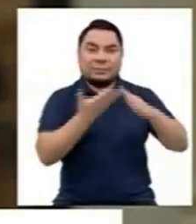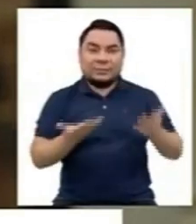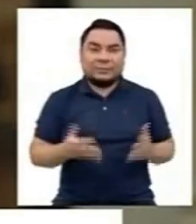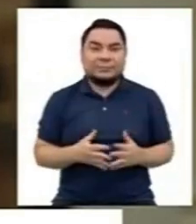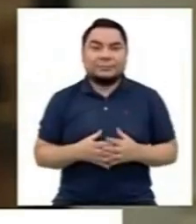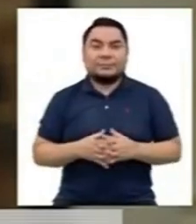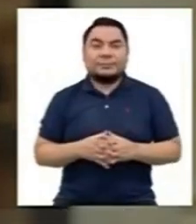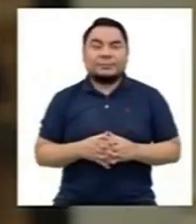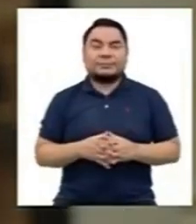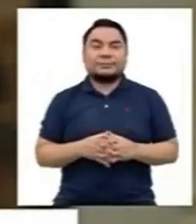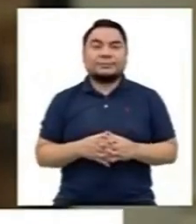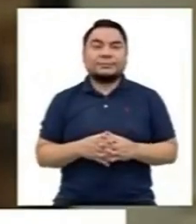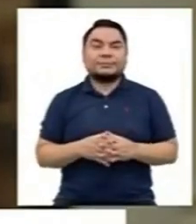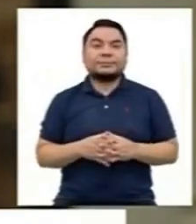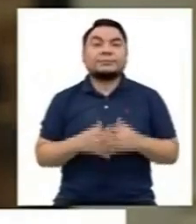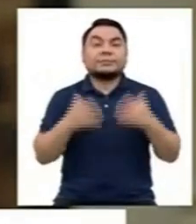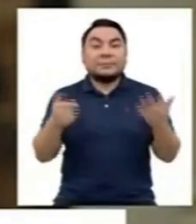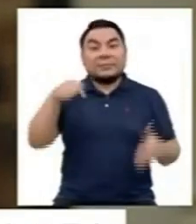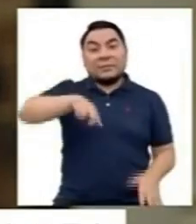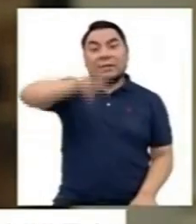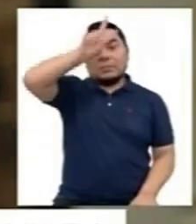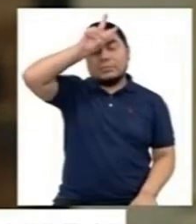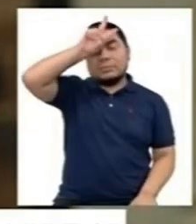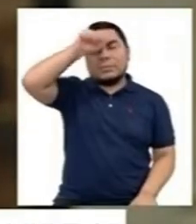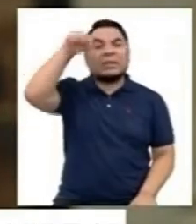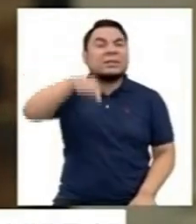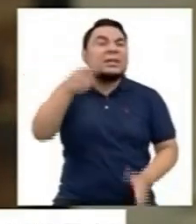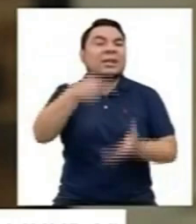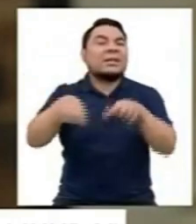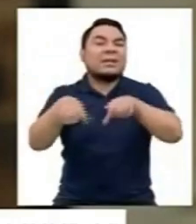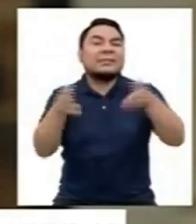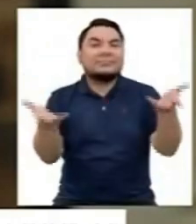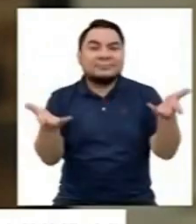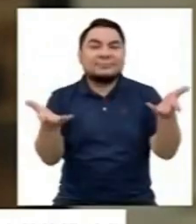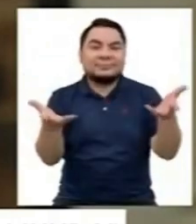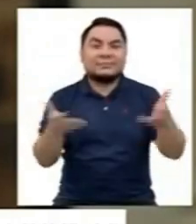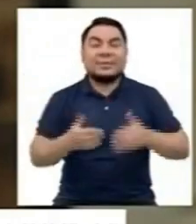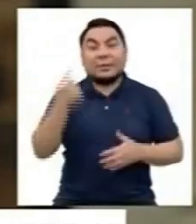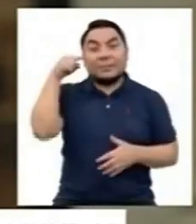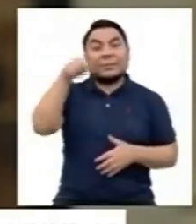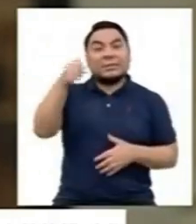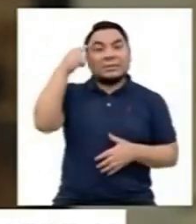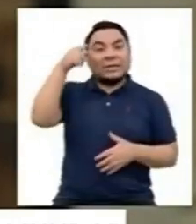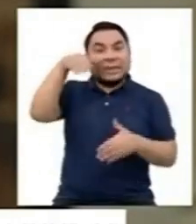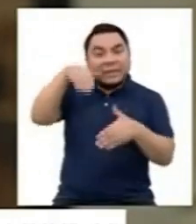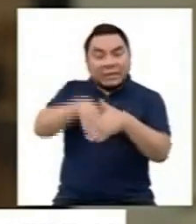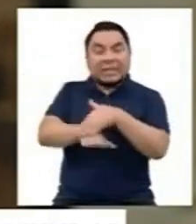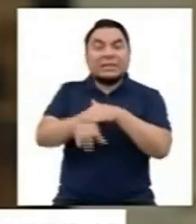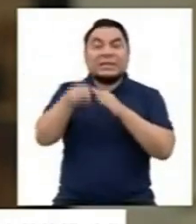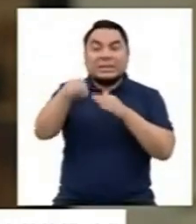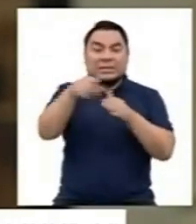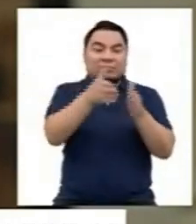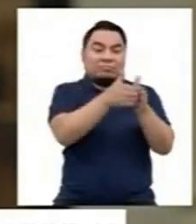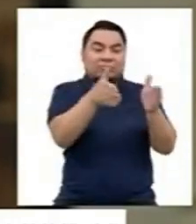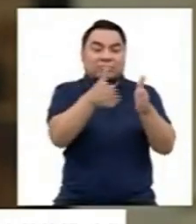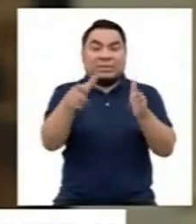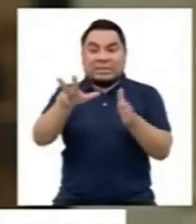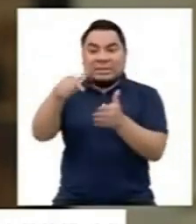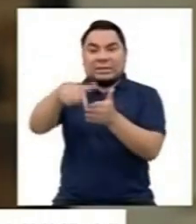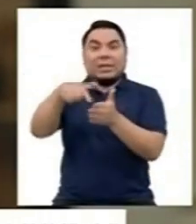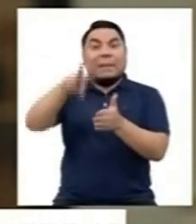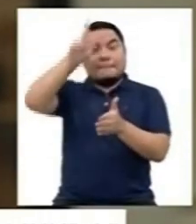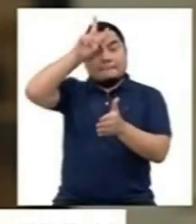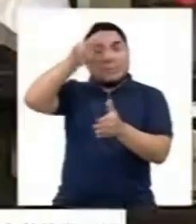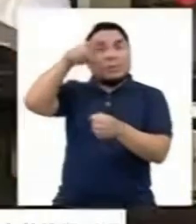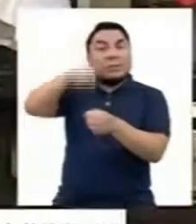tomar en cuenta la poca o la mínima información de algunos medios de prensa que han hablado peste sobre eso, ¿no? Realmente hay